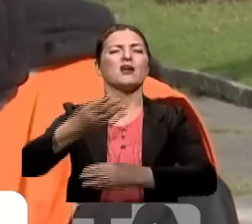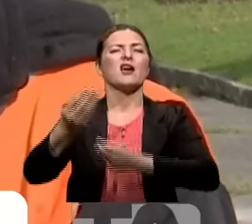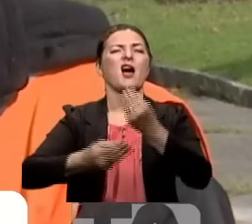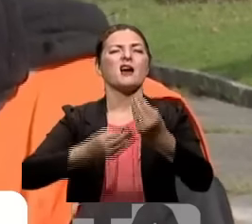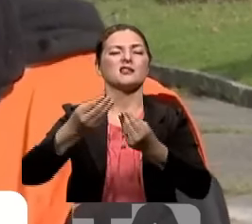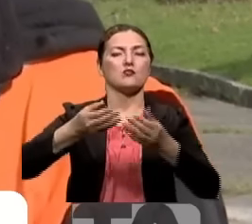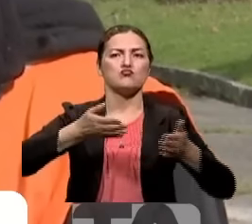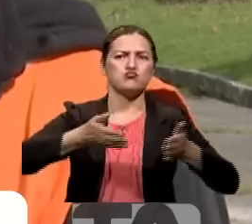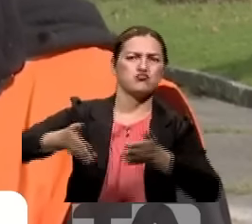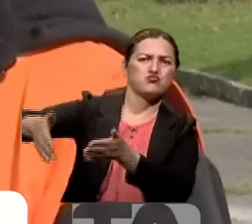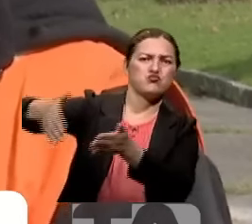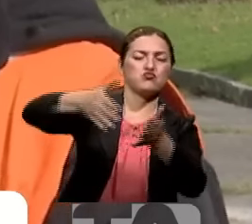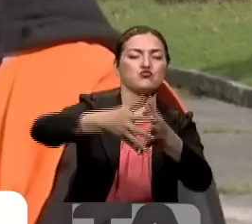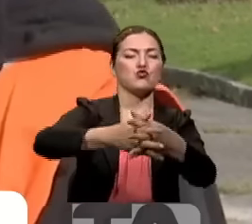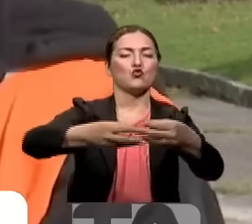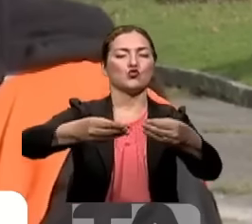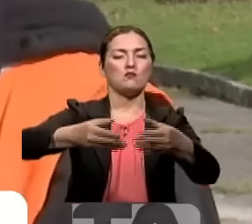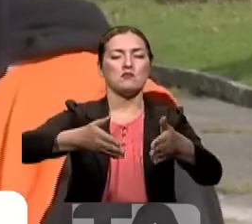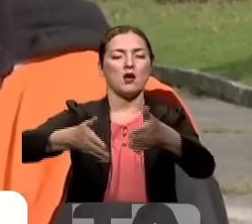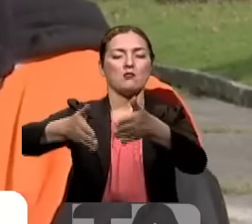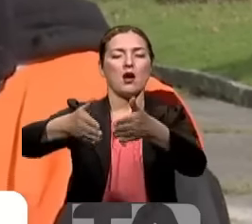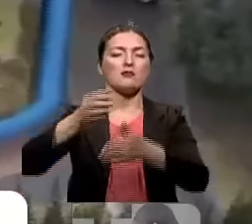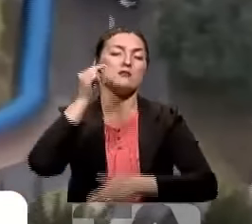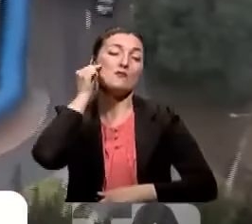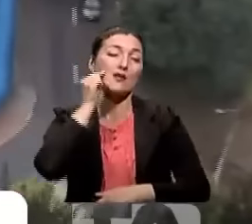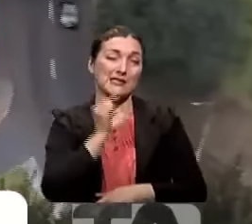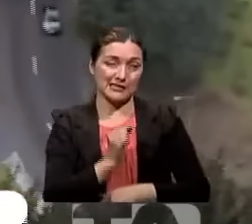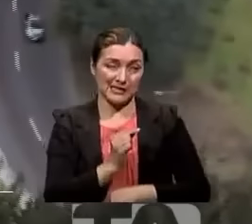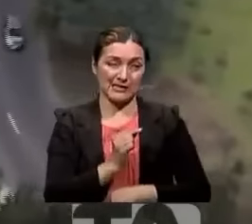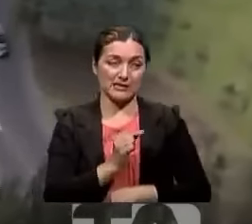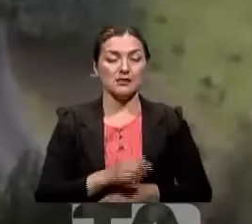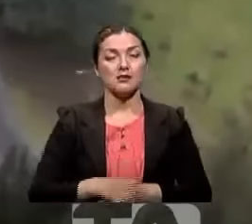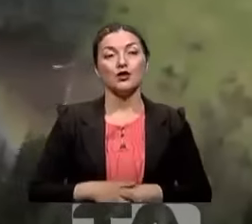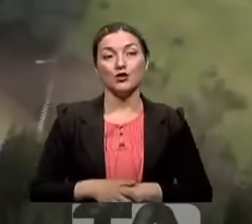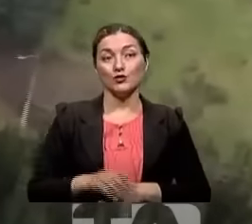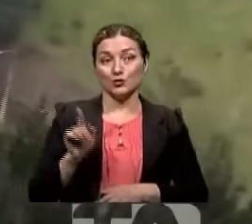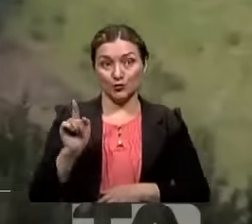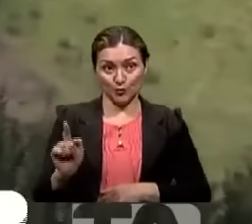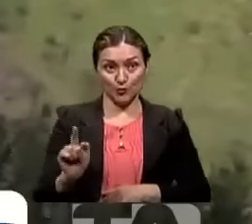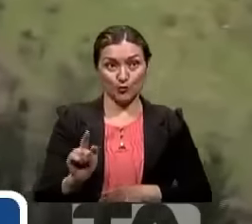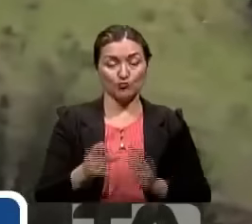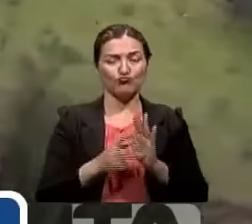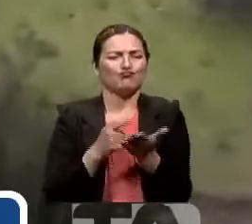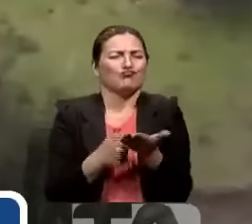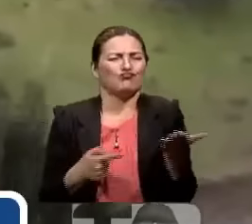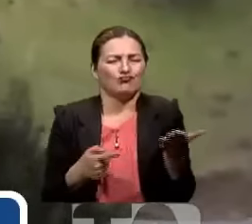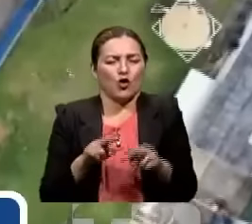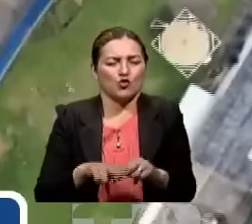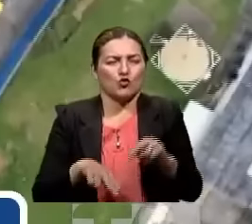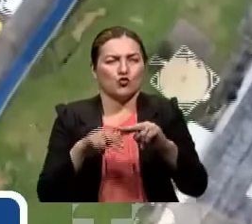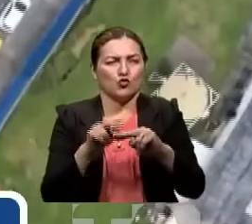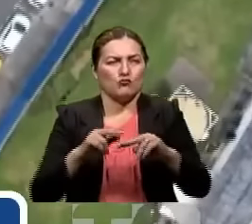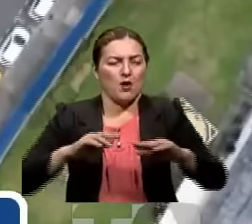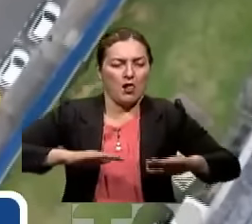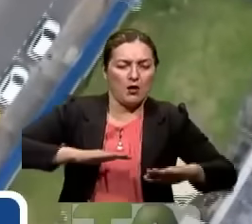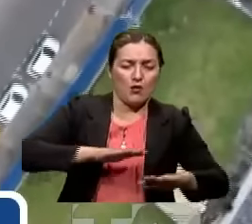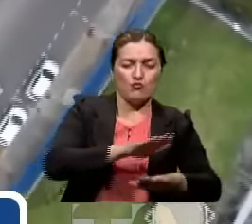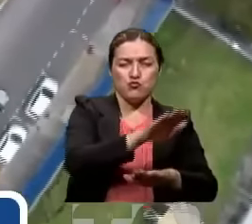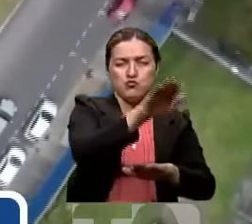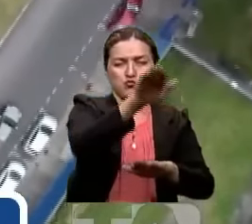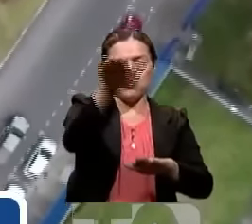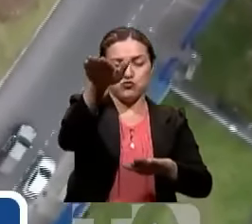solución vial que interseca con la Mariscal Sucre. Esta solución vial consiste en la construcción de un paso deprimido que permitirá